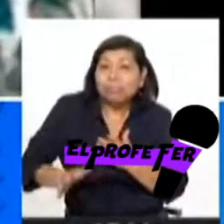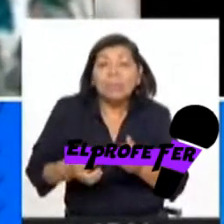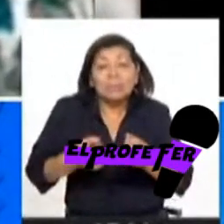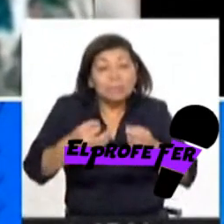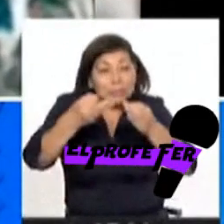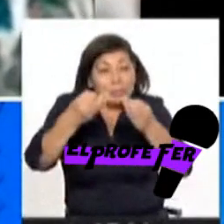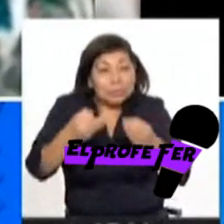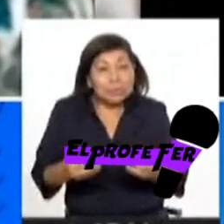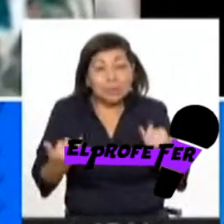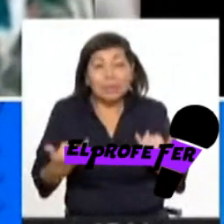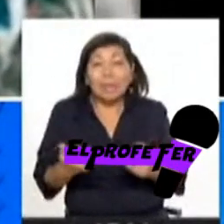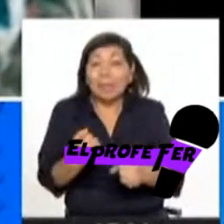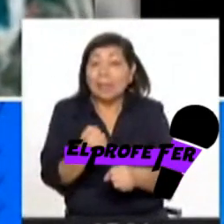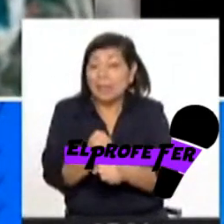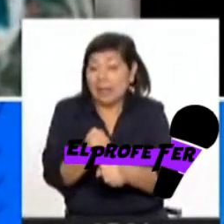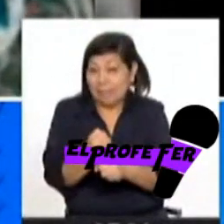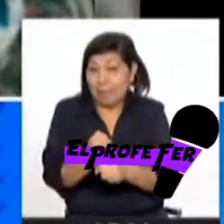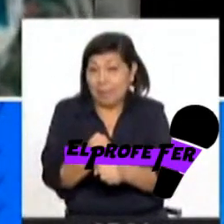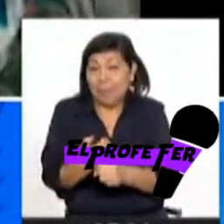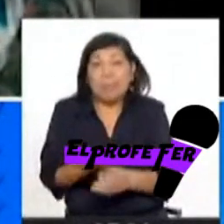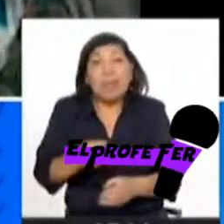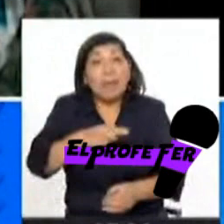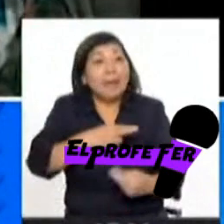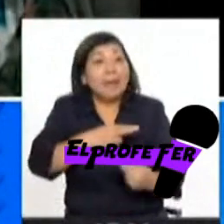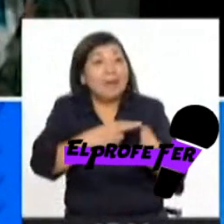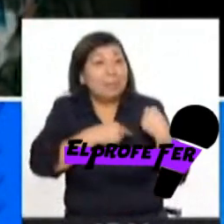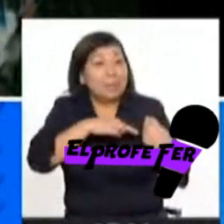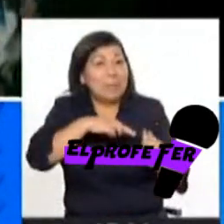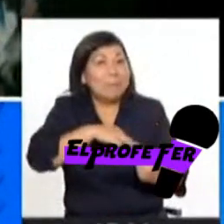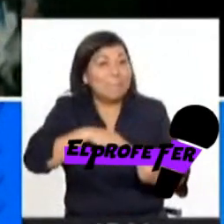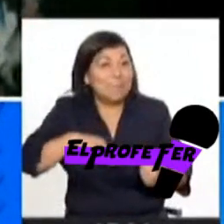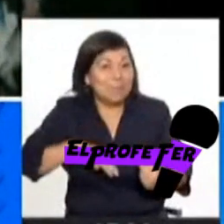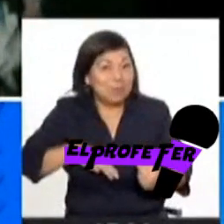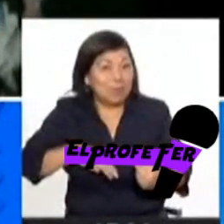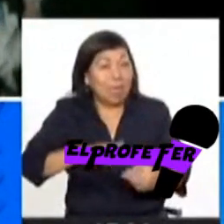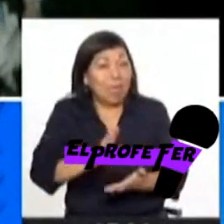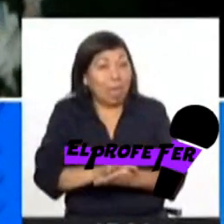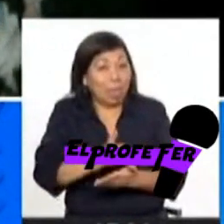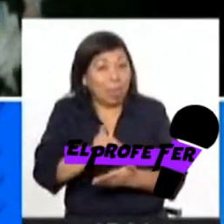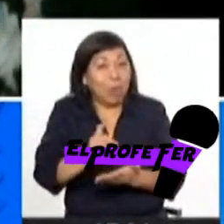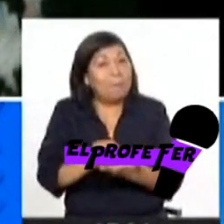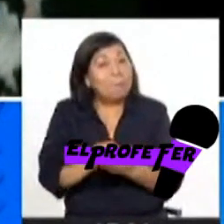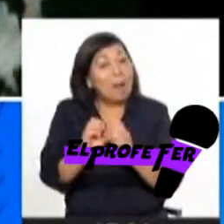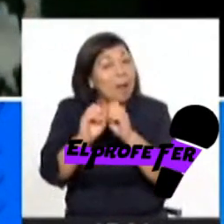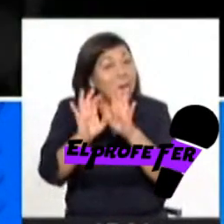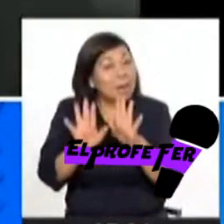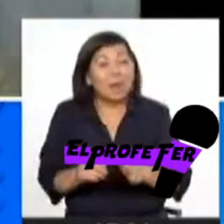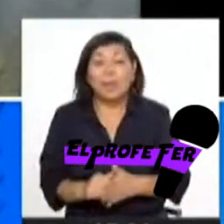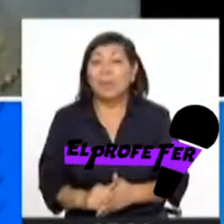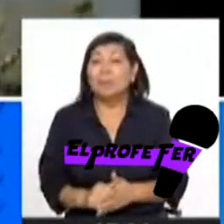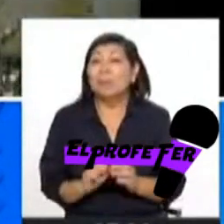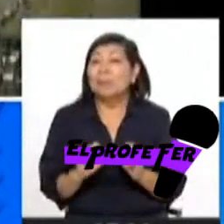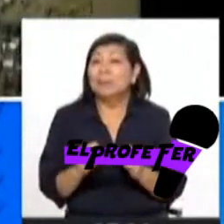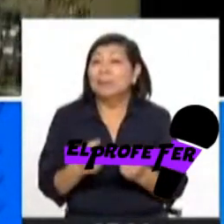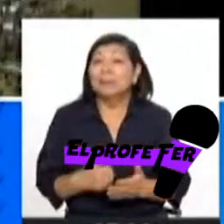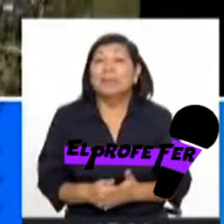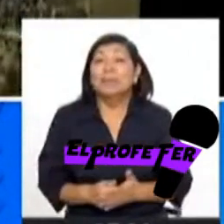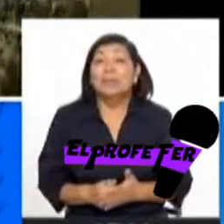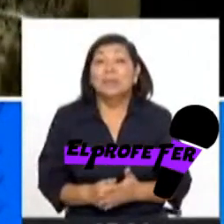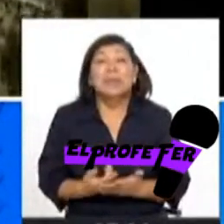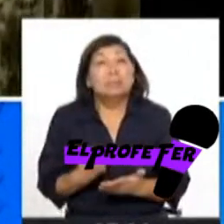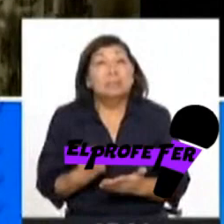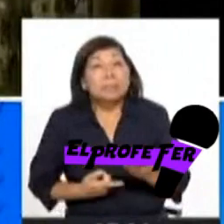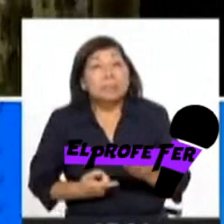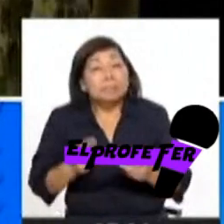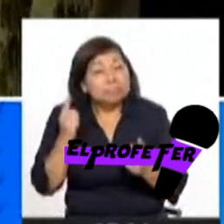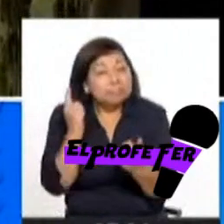al Ministerio de Educación. No es un campo que caiga dentro de las funciones del Consejo Nacional de Educación. Muy bien. Bueno, muchísimas gracias por haber estado con nosotros.